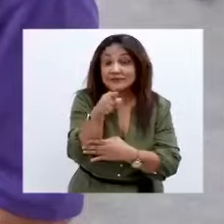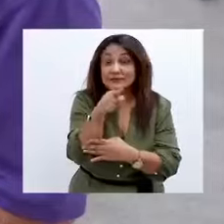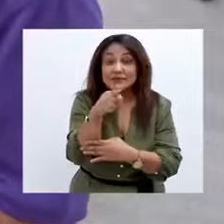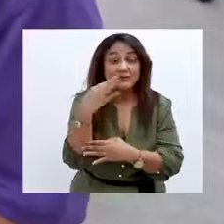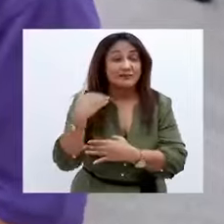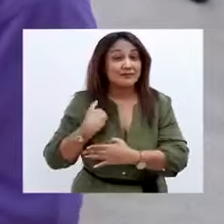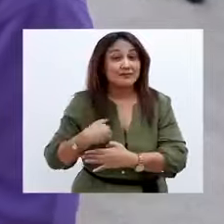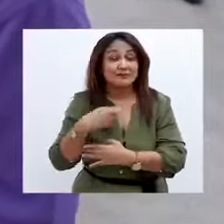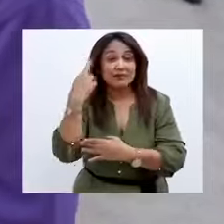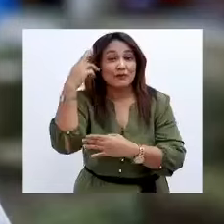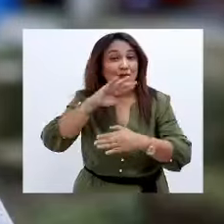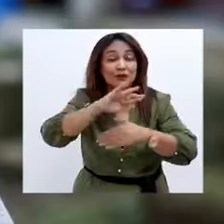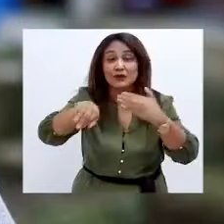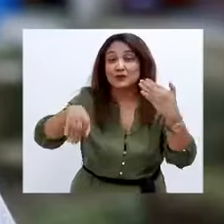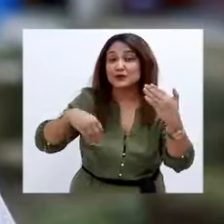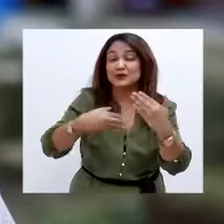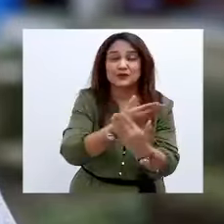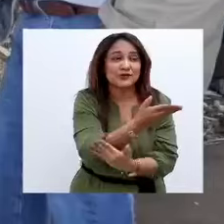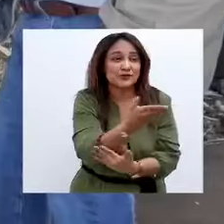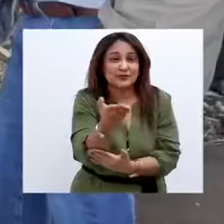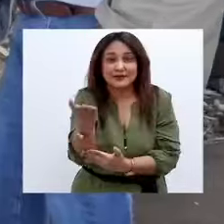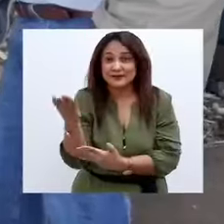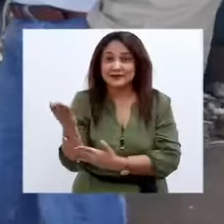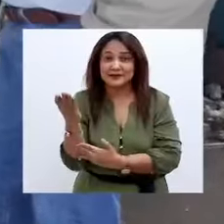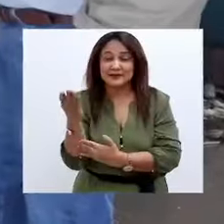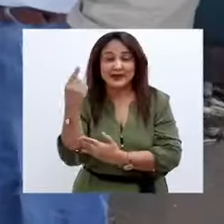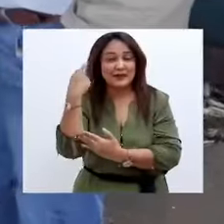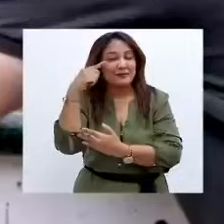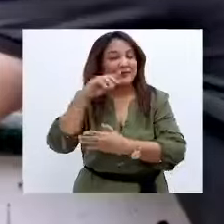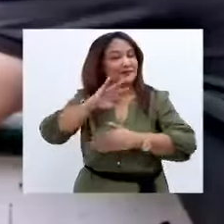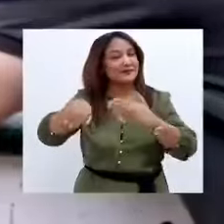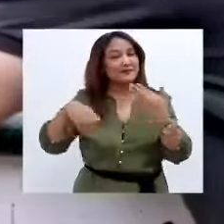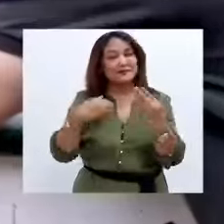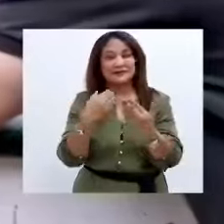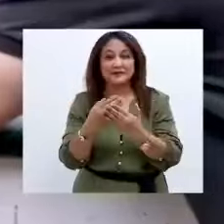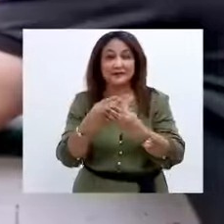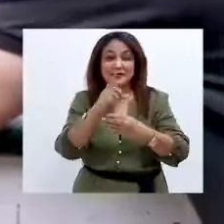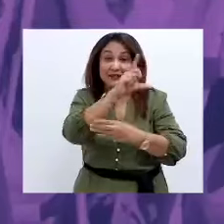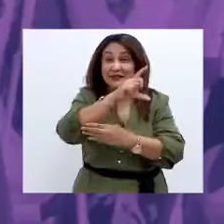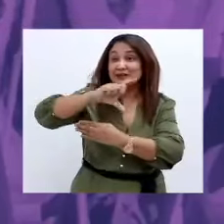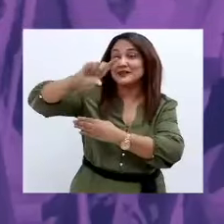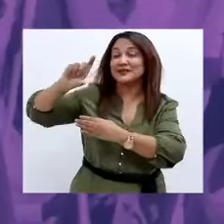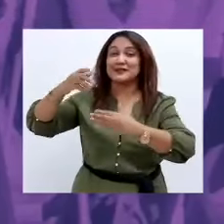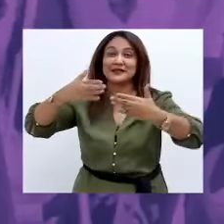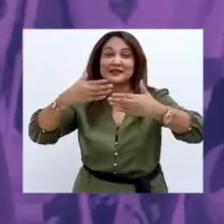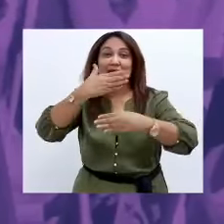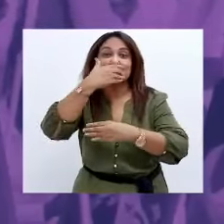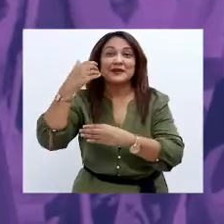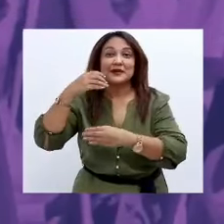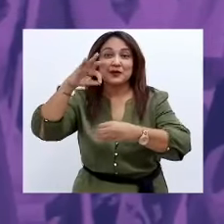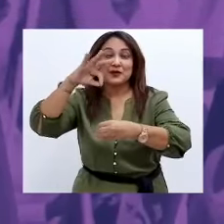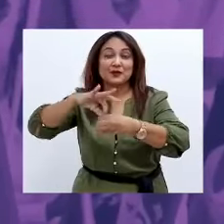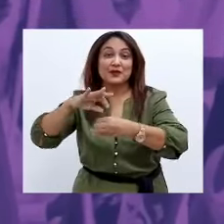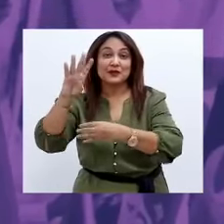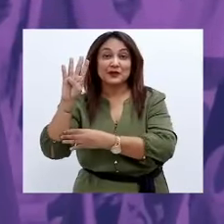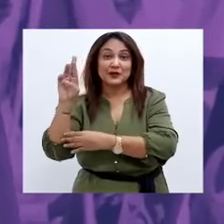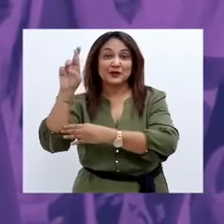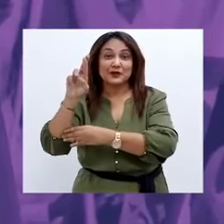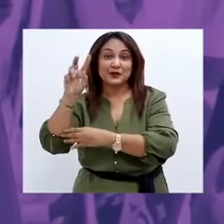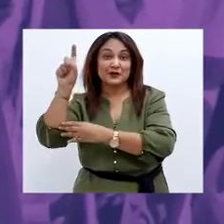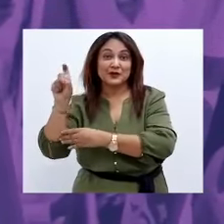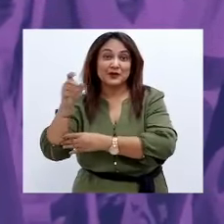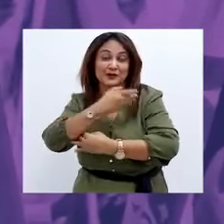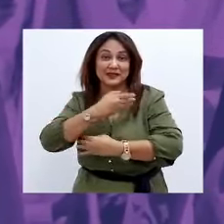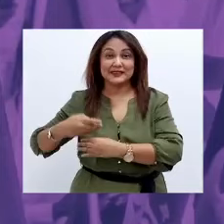ella, por él, por ti, es por todos y para todos. Por un Panamá mejor.